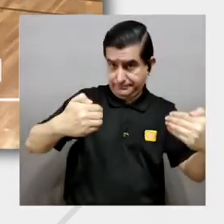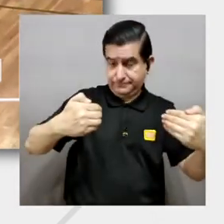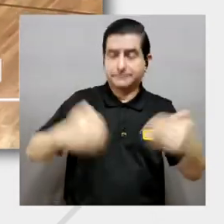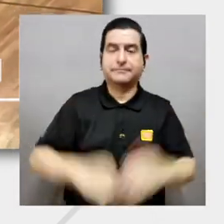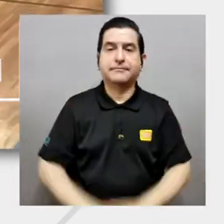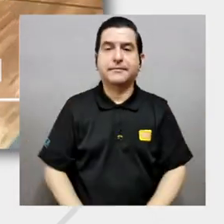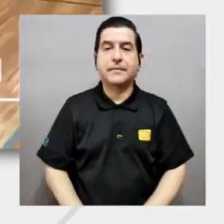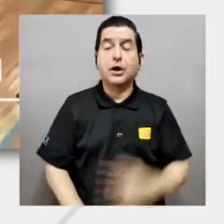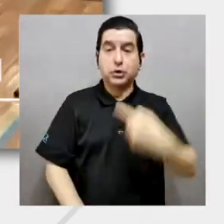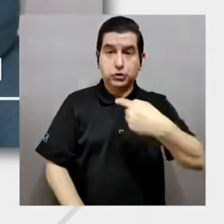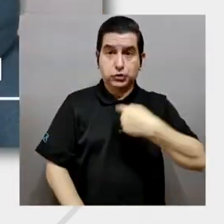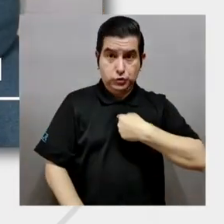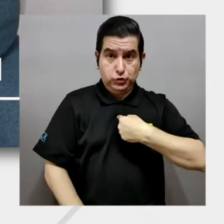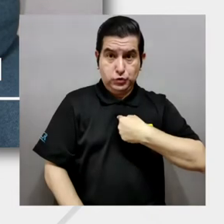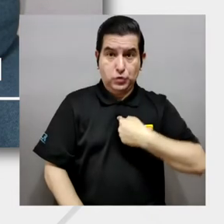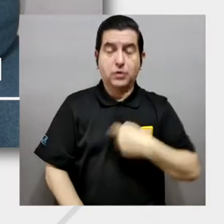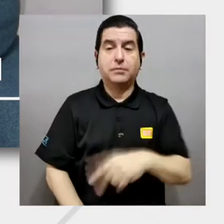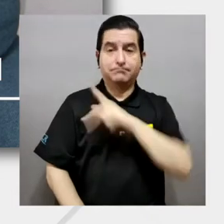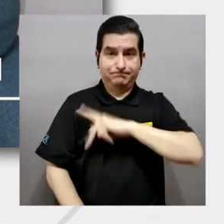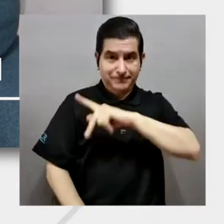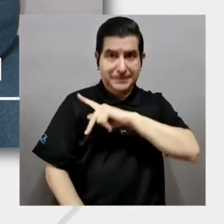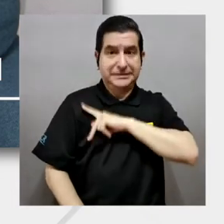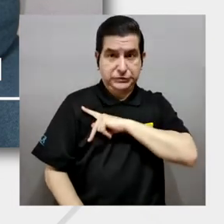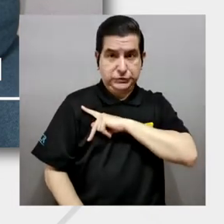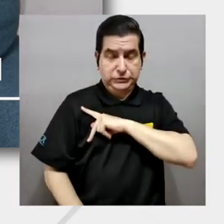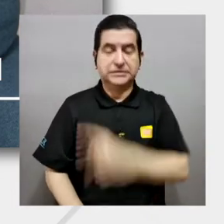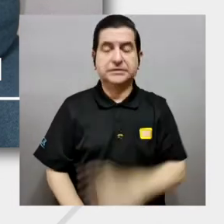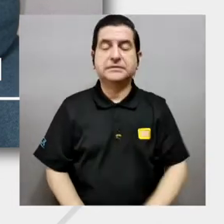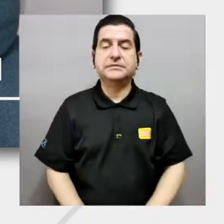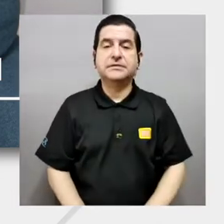real. Y aparte de eso,